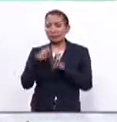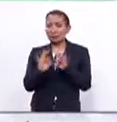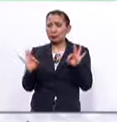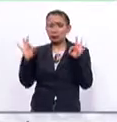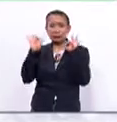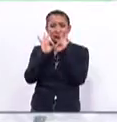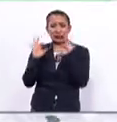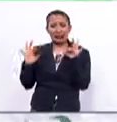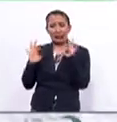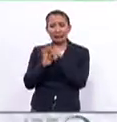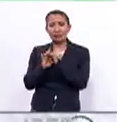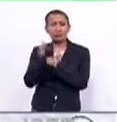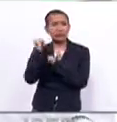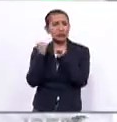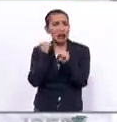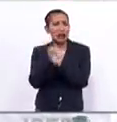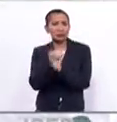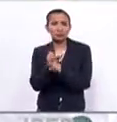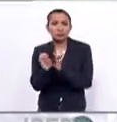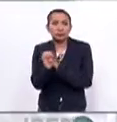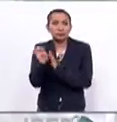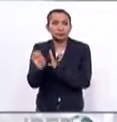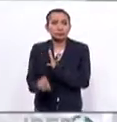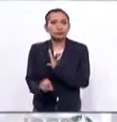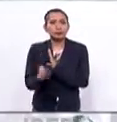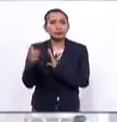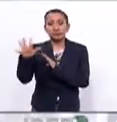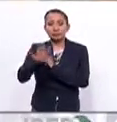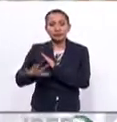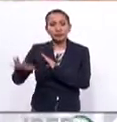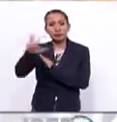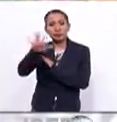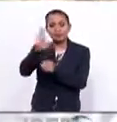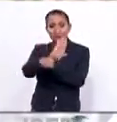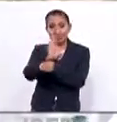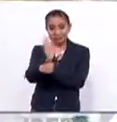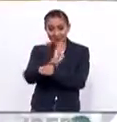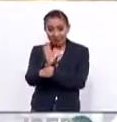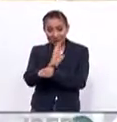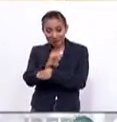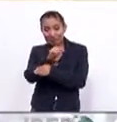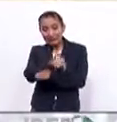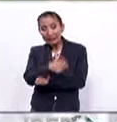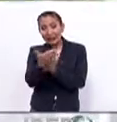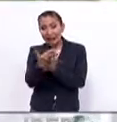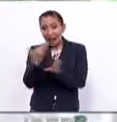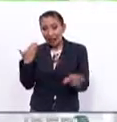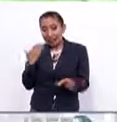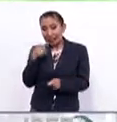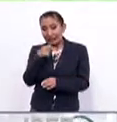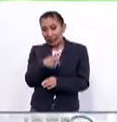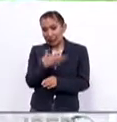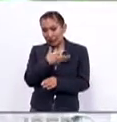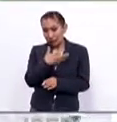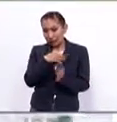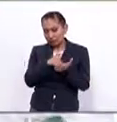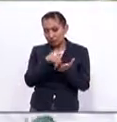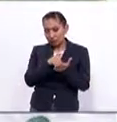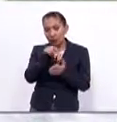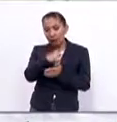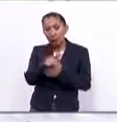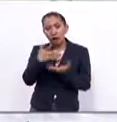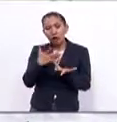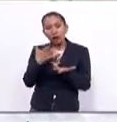Digamos, durante muchos años, por ejemplo, el sector cinematográfico tenía, o por supuesto tiene